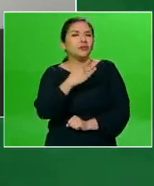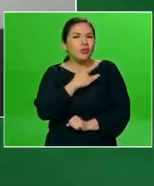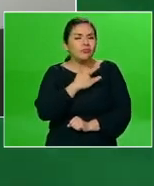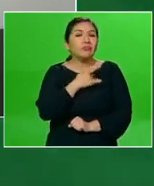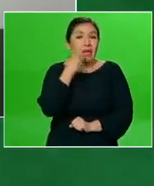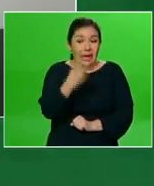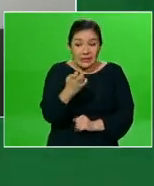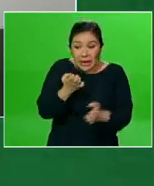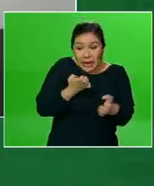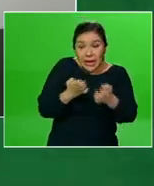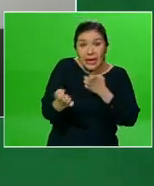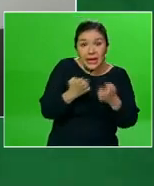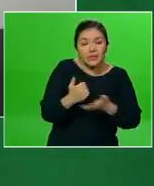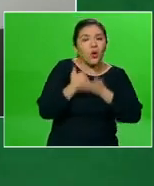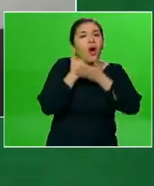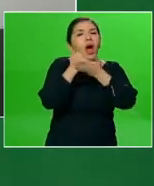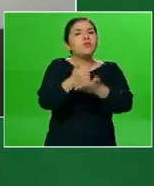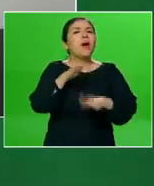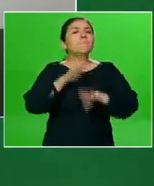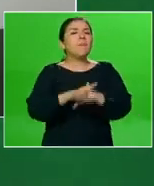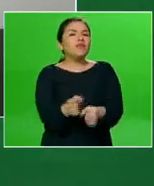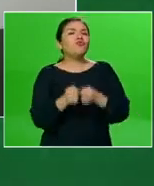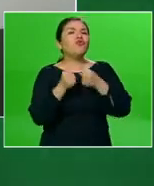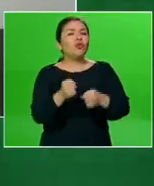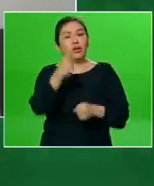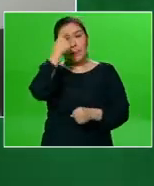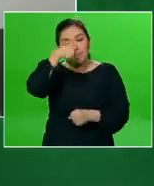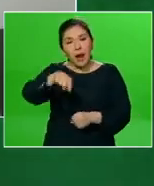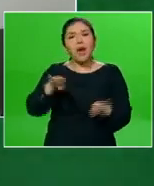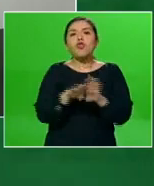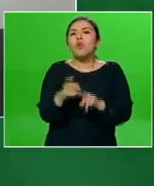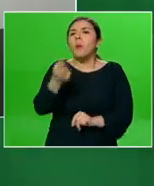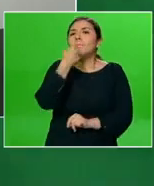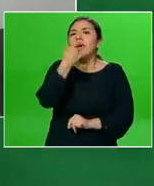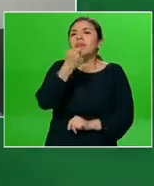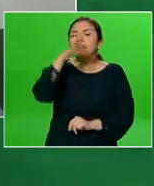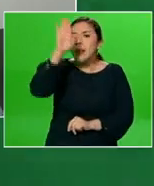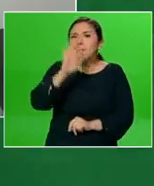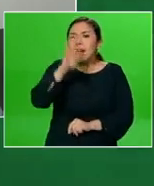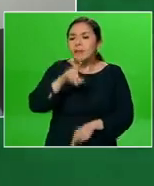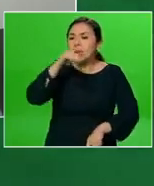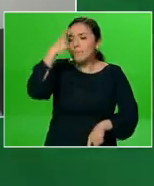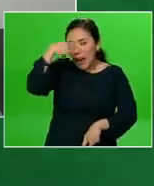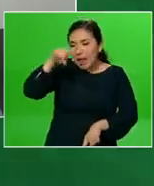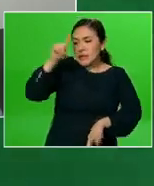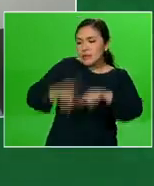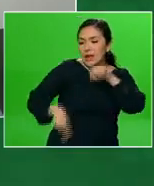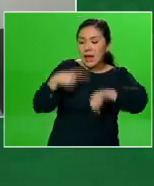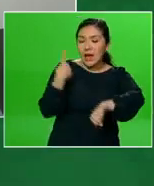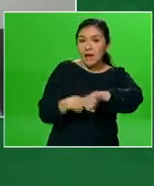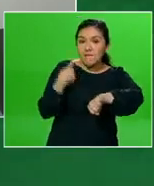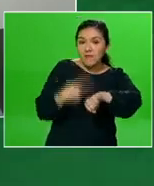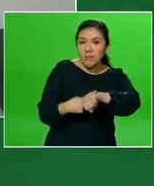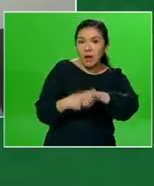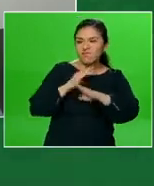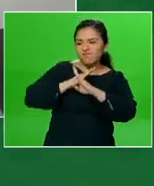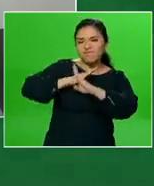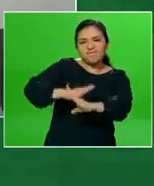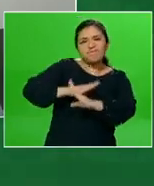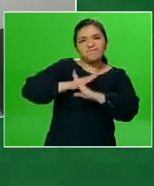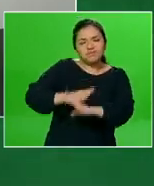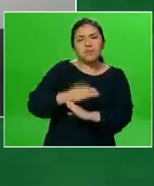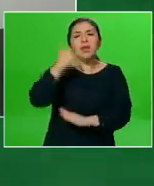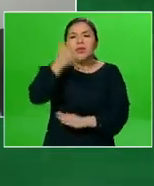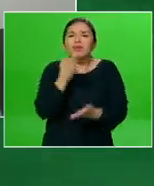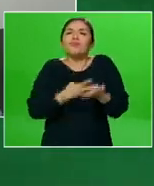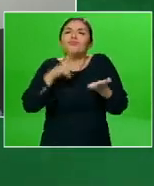debe de siendo una de esas armas potentes un medicamento que no solo puede prevenir las enfermedades las puede tratar